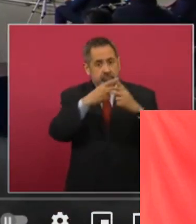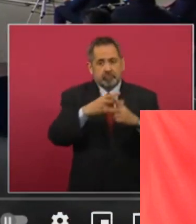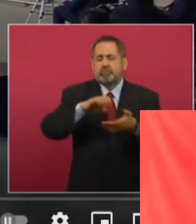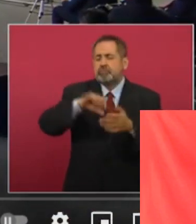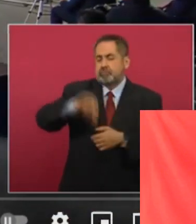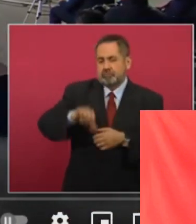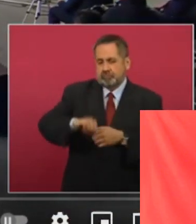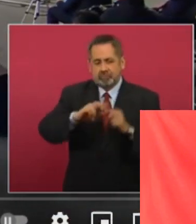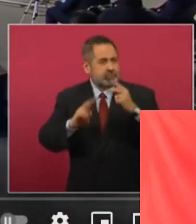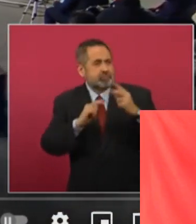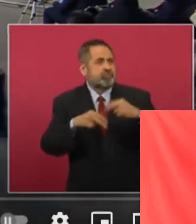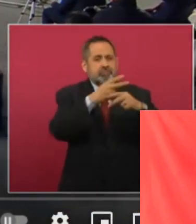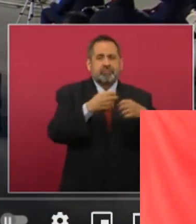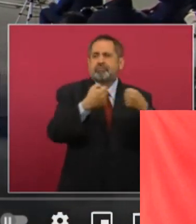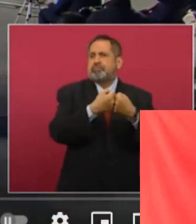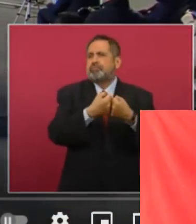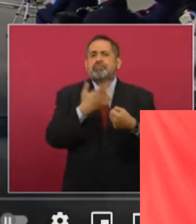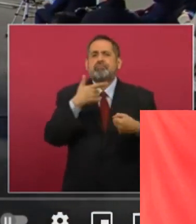hoy en